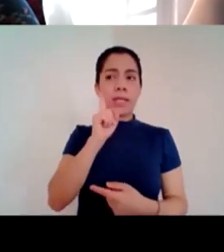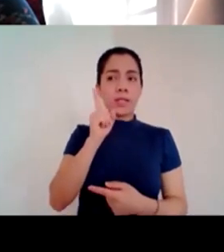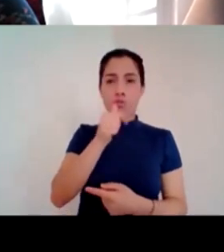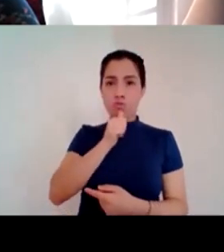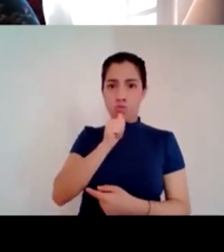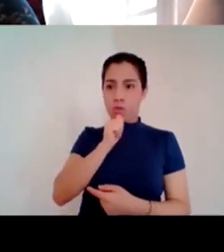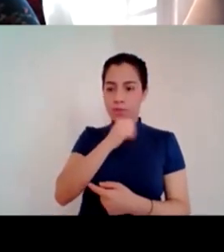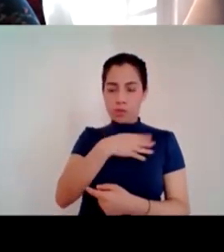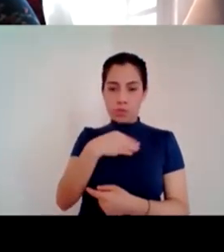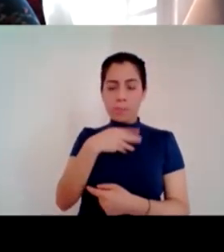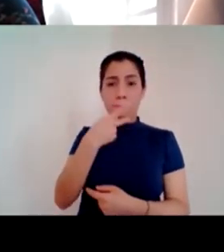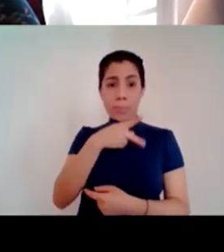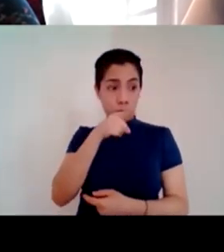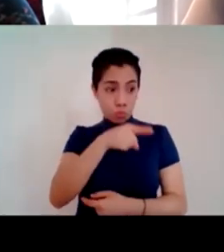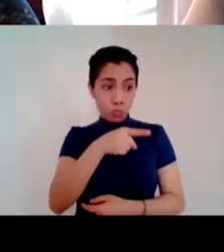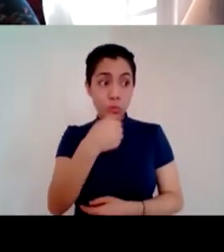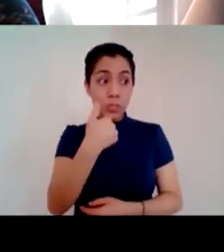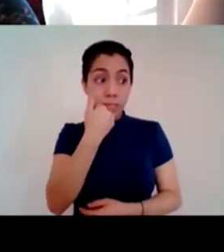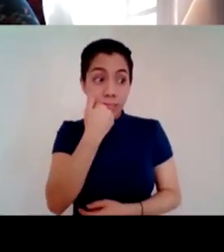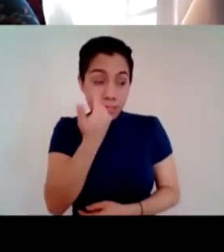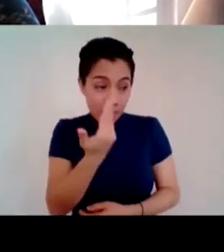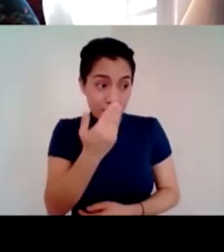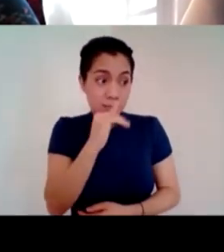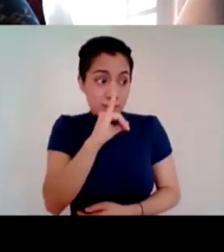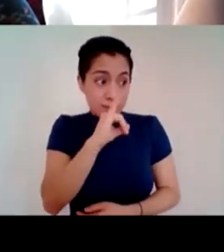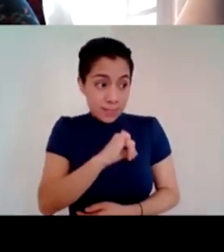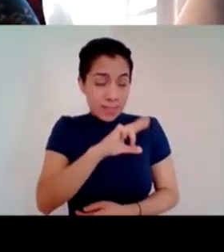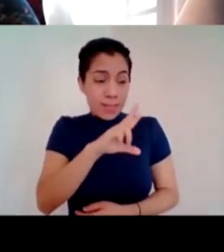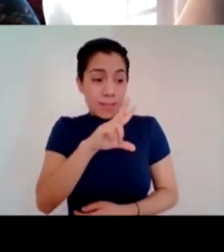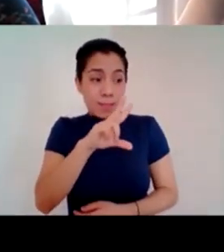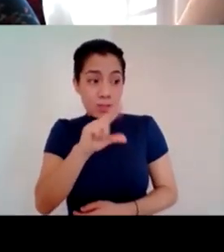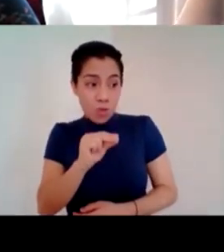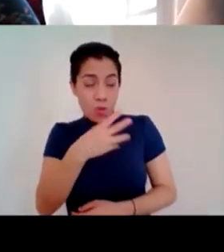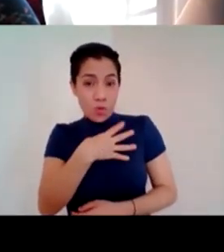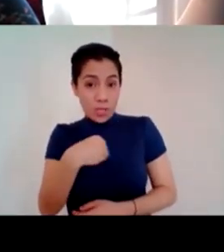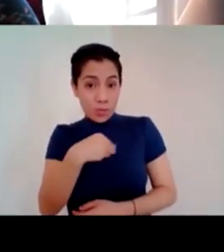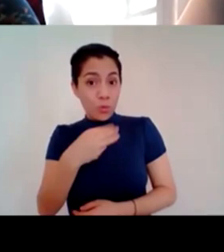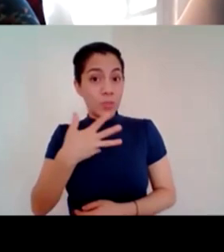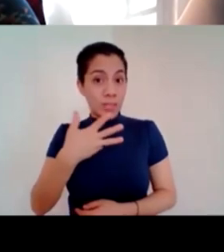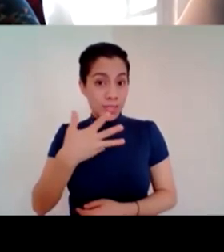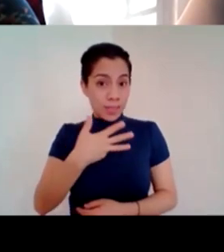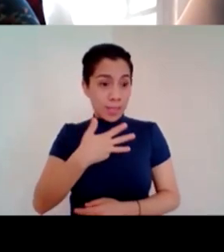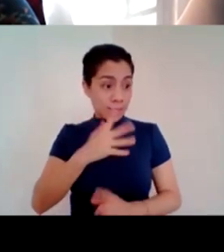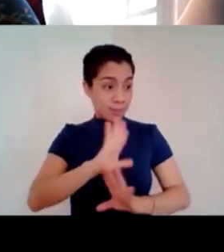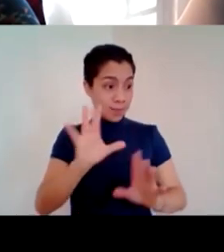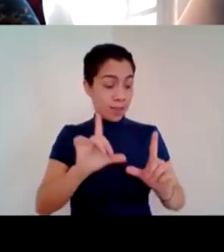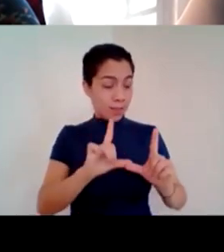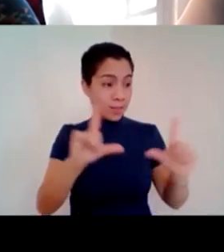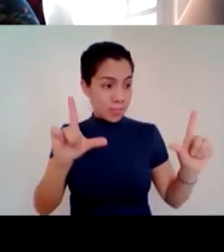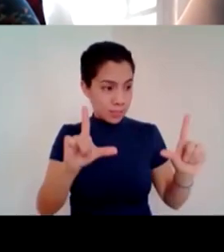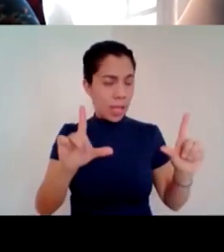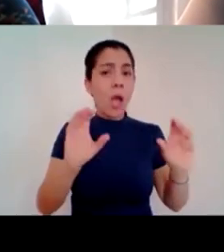derecho a no ser mamás como sea idealmente con una prevención adecuada porque